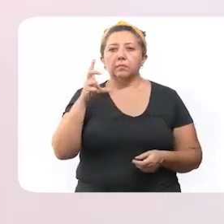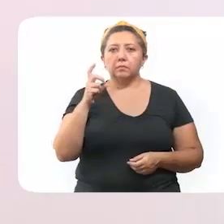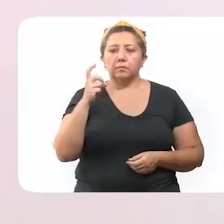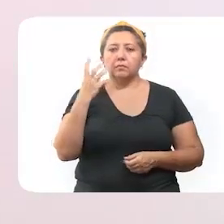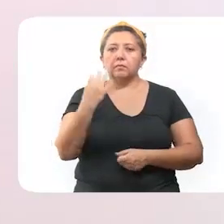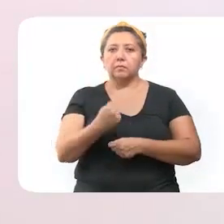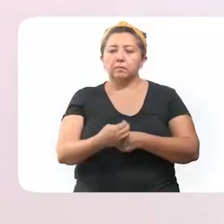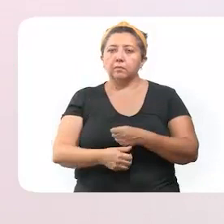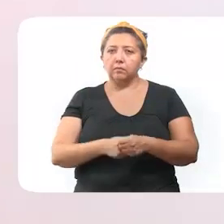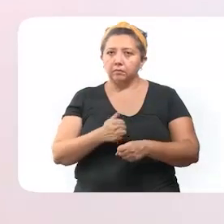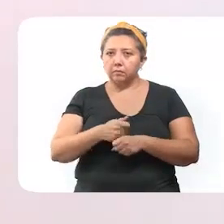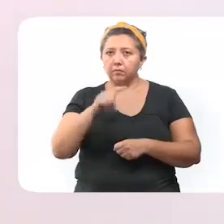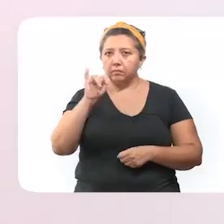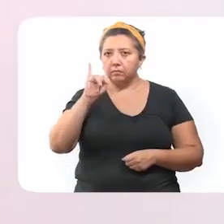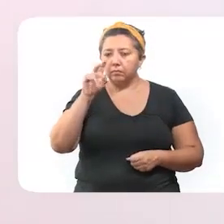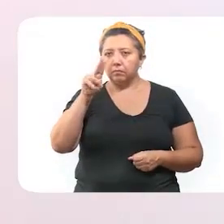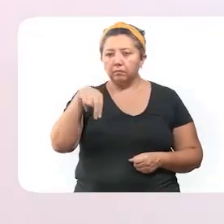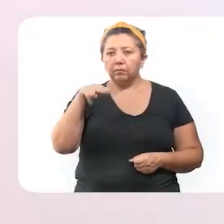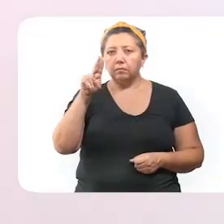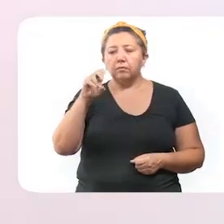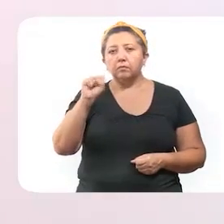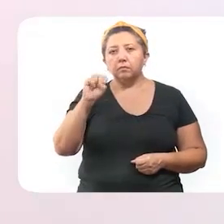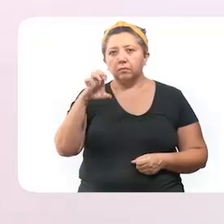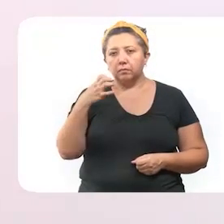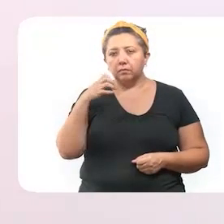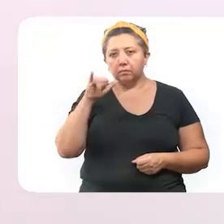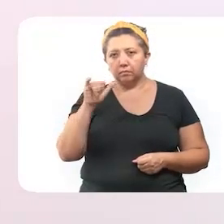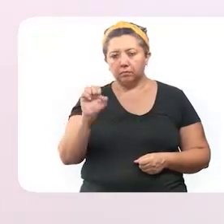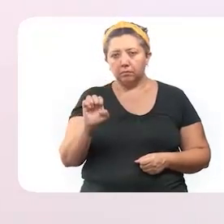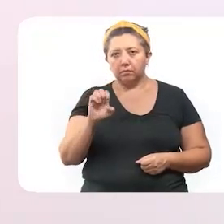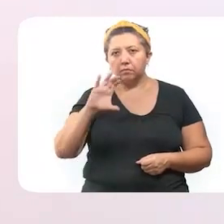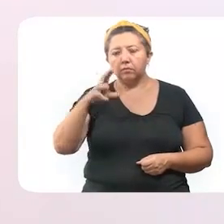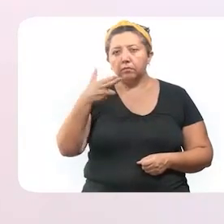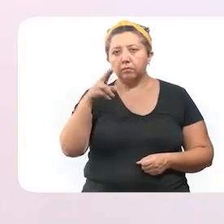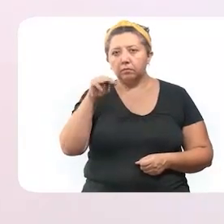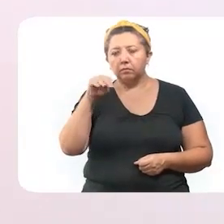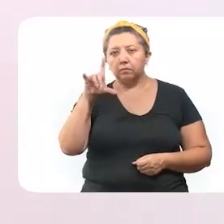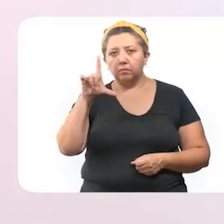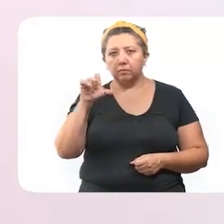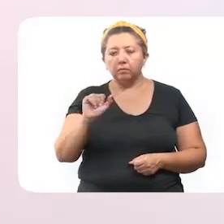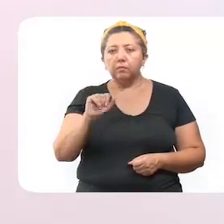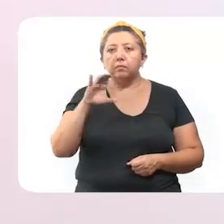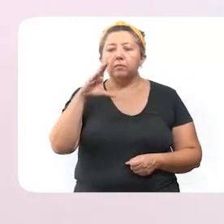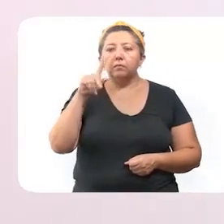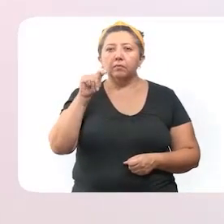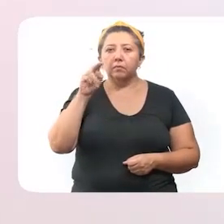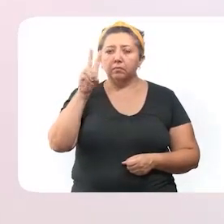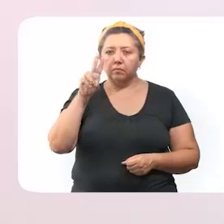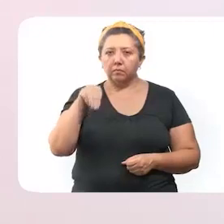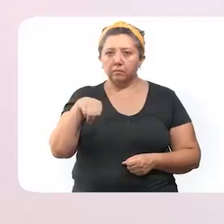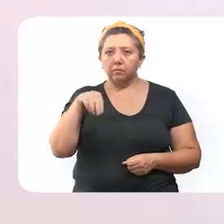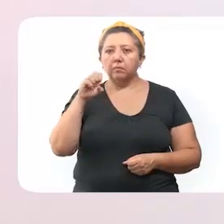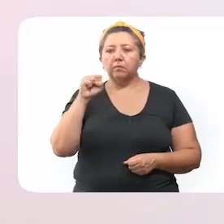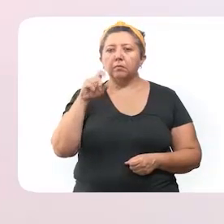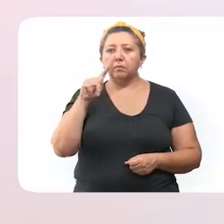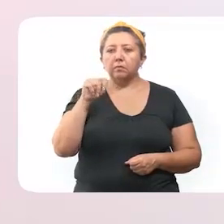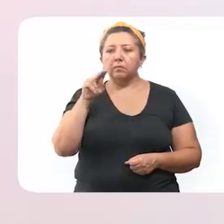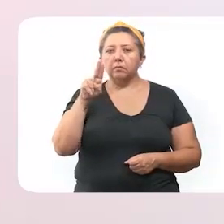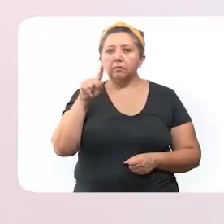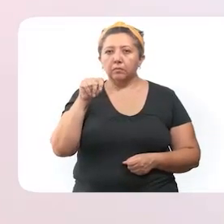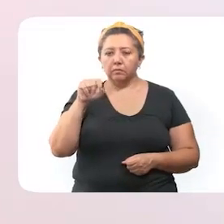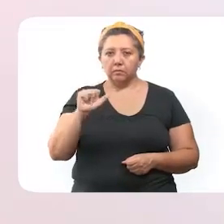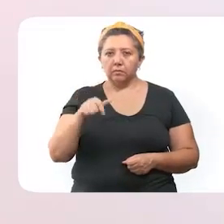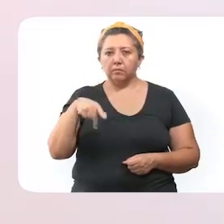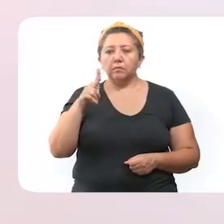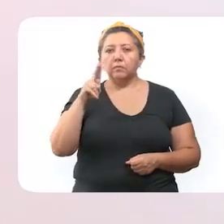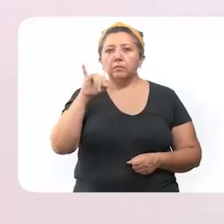30 a 39 años en Tinum, Tequit, Seyé, Jomún, Chichimilá, Buctzots, Celestún, Cacalchen, Sotuta,